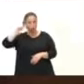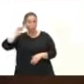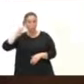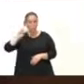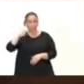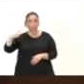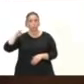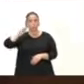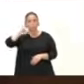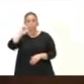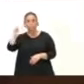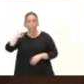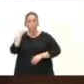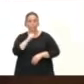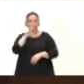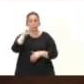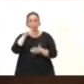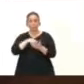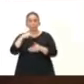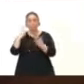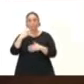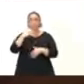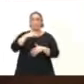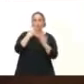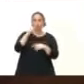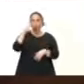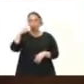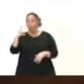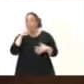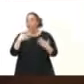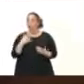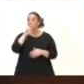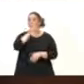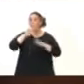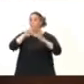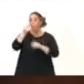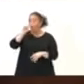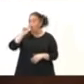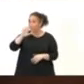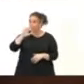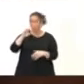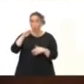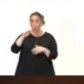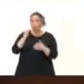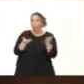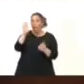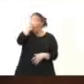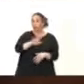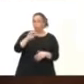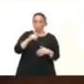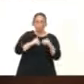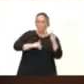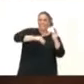PIA. Diciembre del 2019, 8,1%. Ahora 29,5%, la más alta de España. O